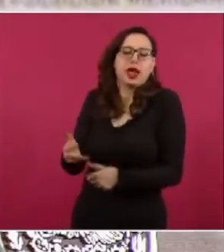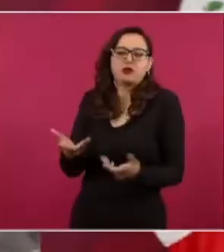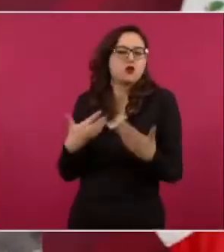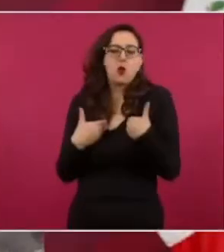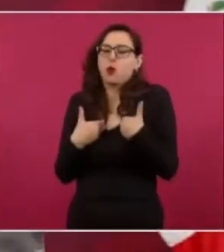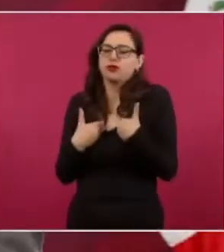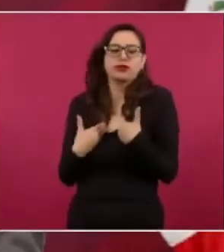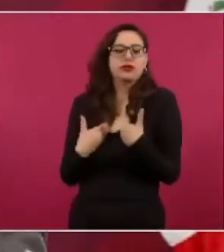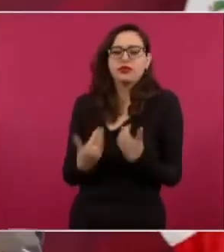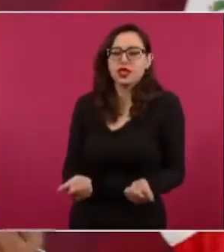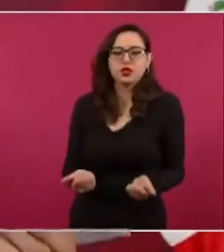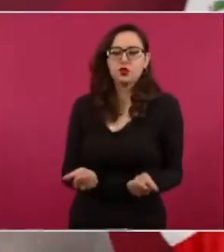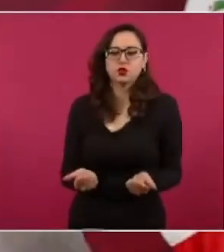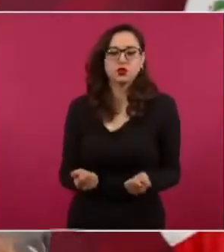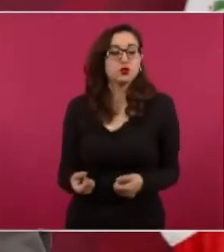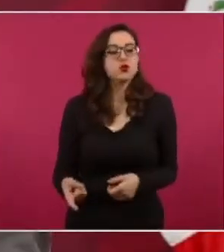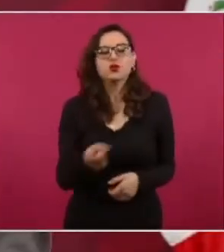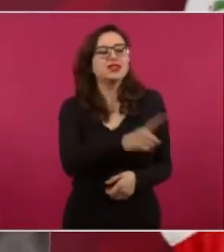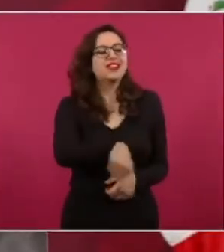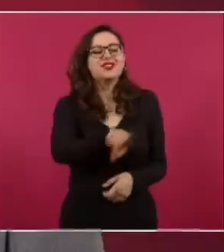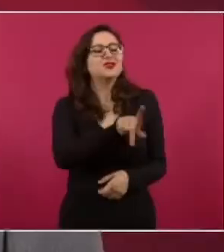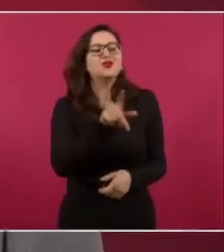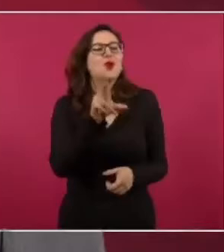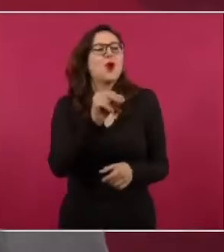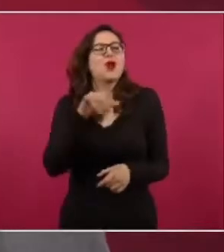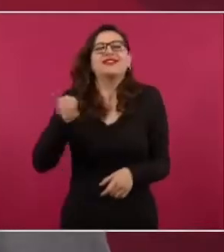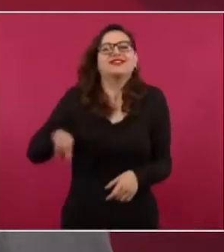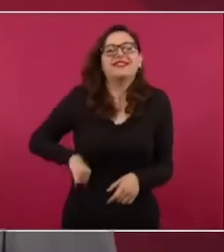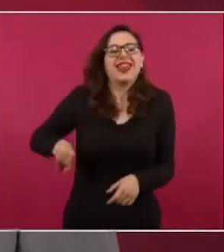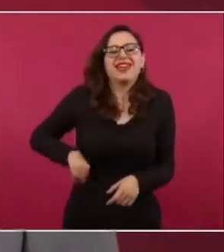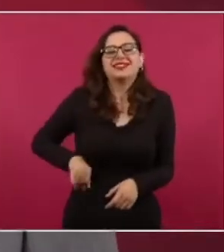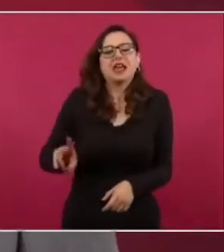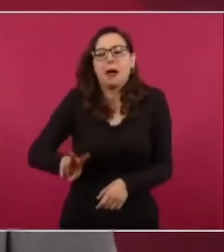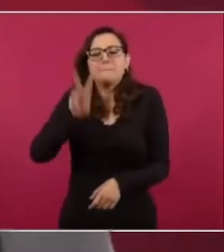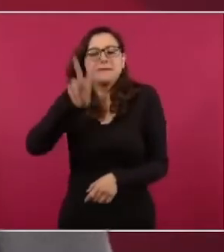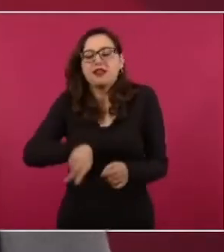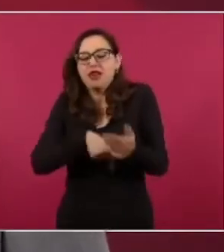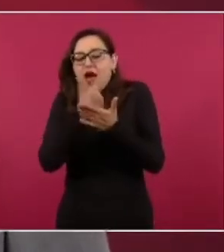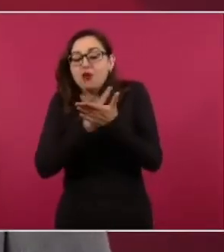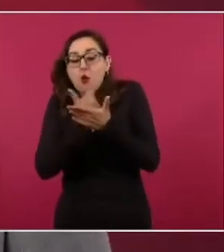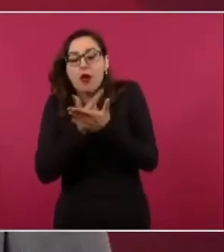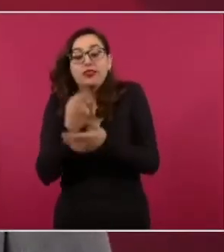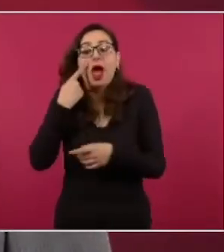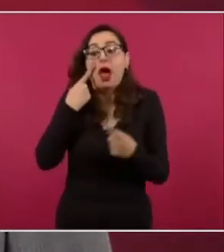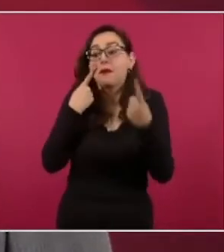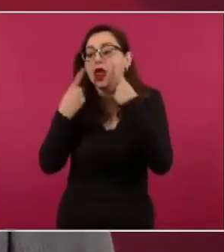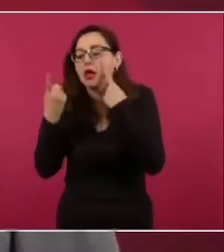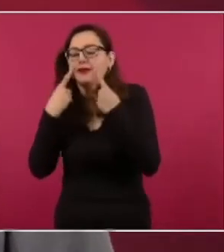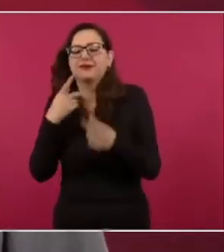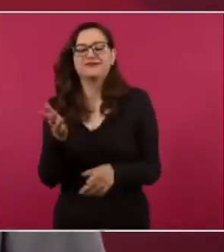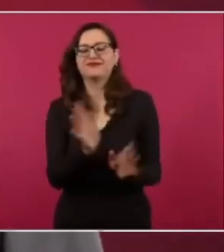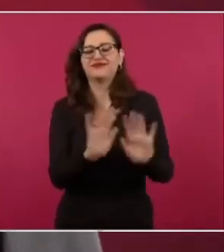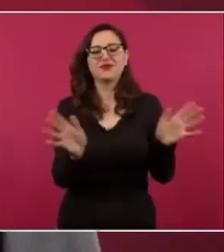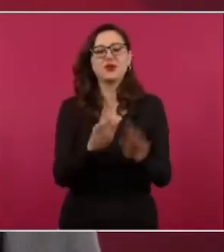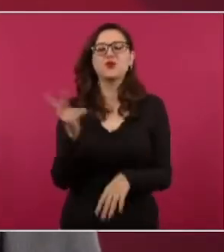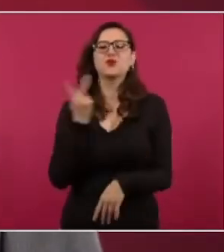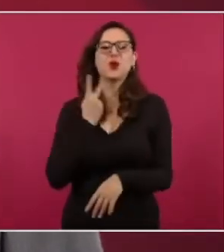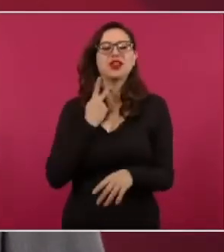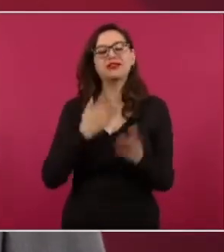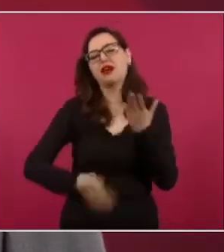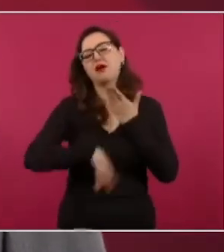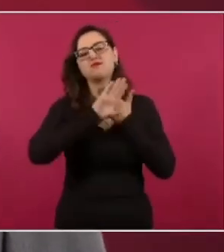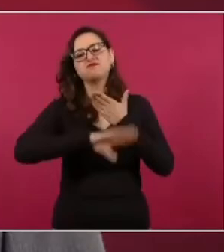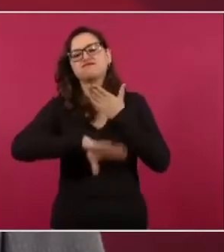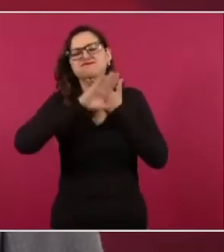de informarse sobre el costo. No, es golpear. Nada más que no van a poder,